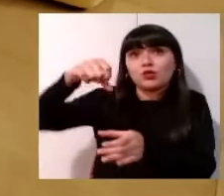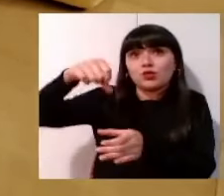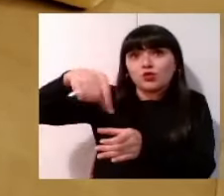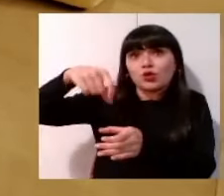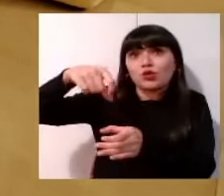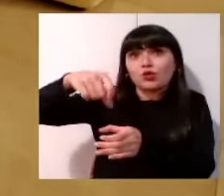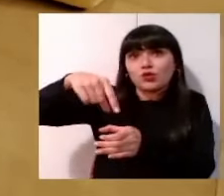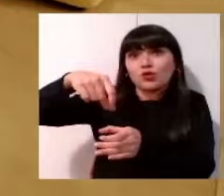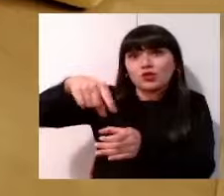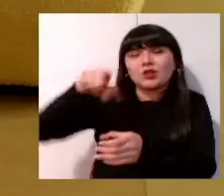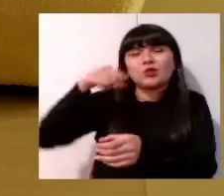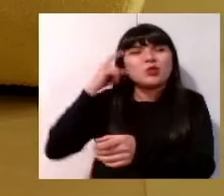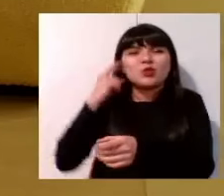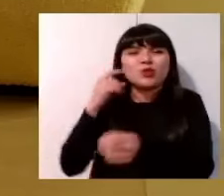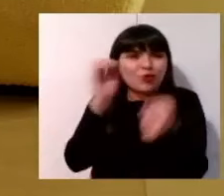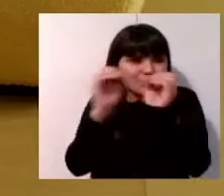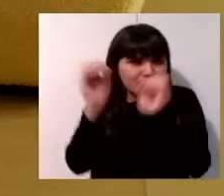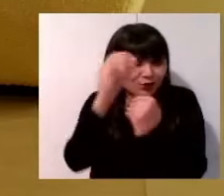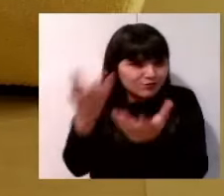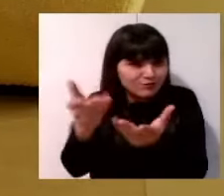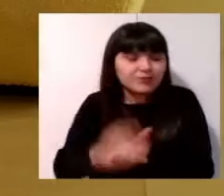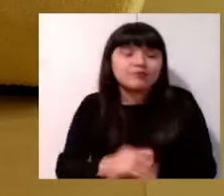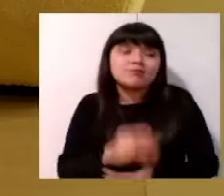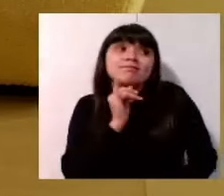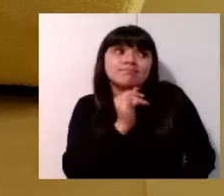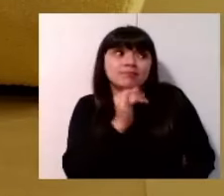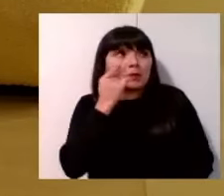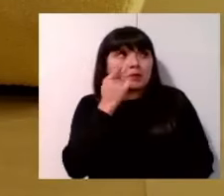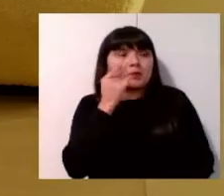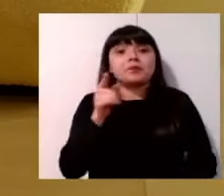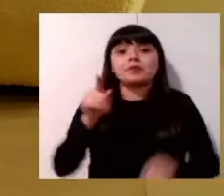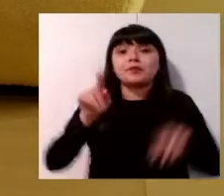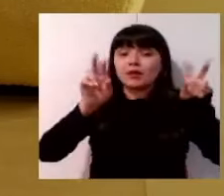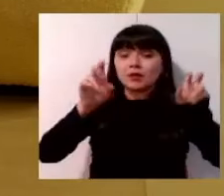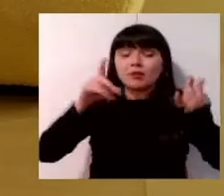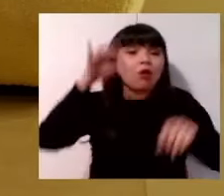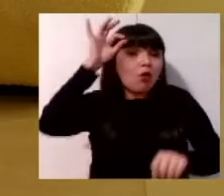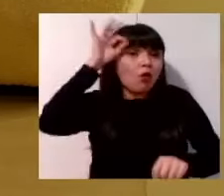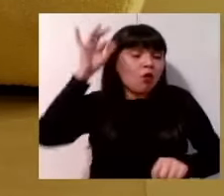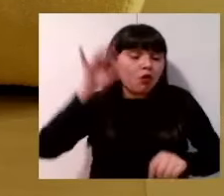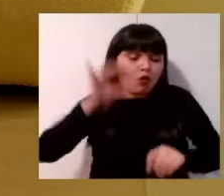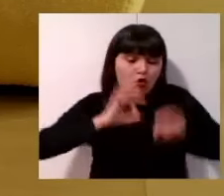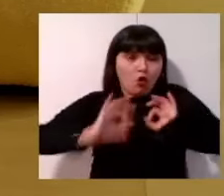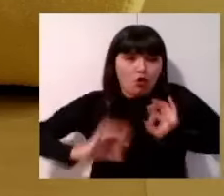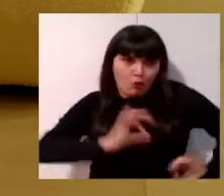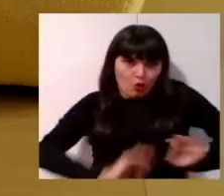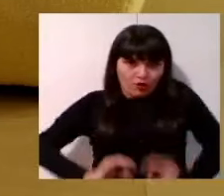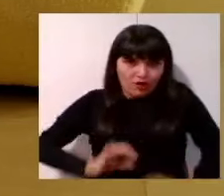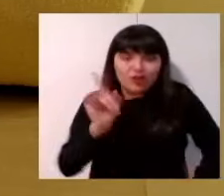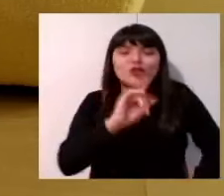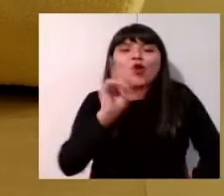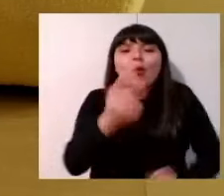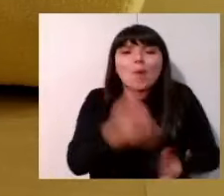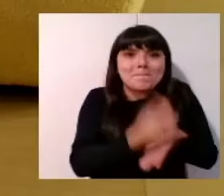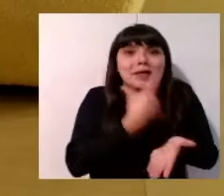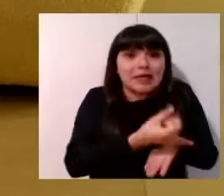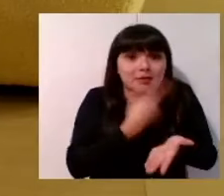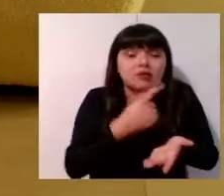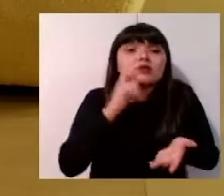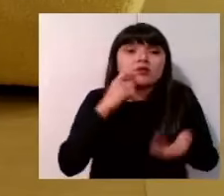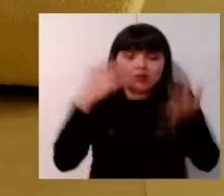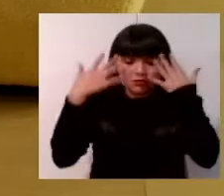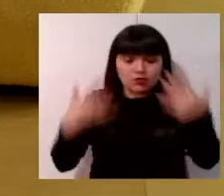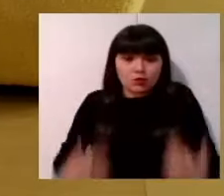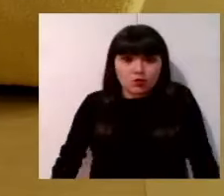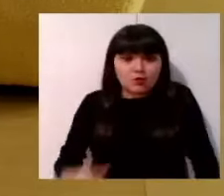muy bueno? Mira, si bien efectivamente es una hormona, no es un medicamento, es algo que produce el cuerpo, pero la